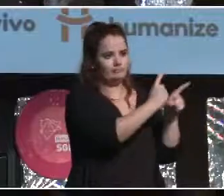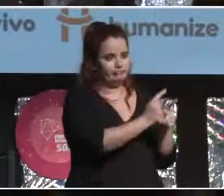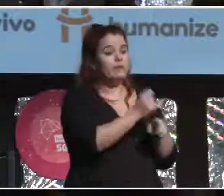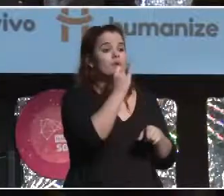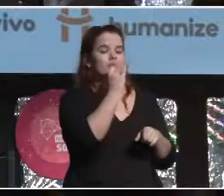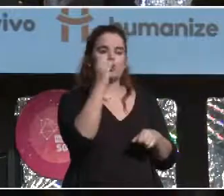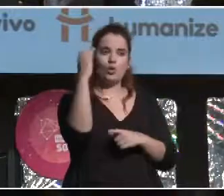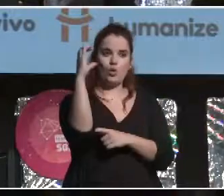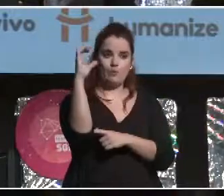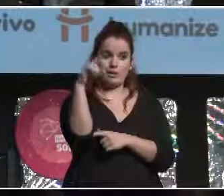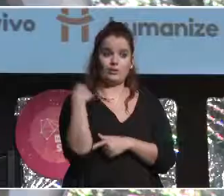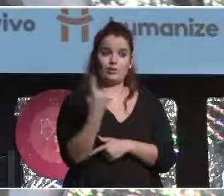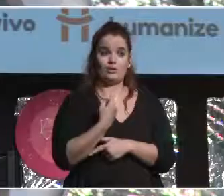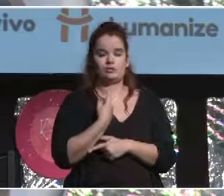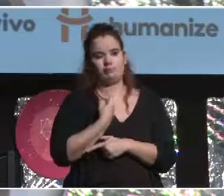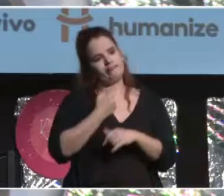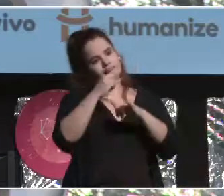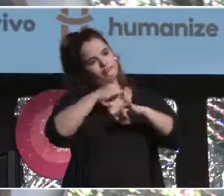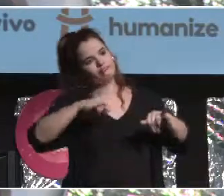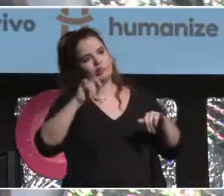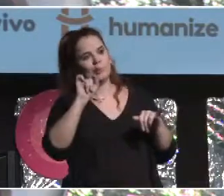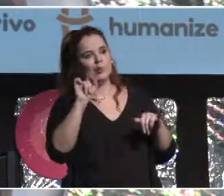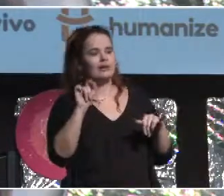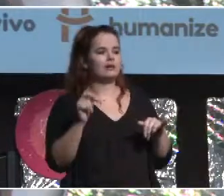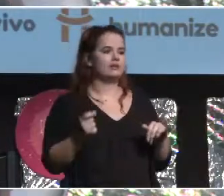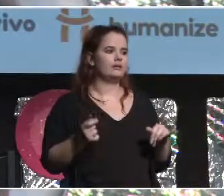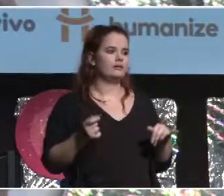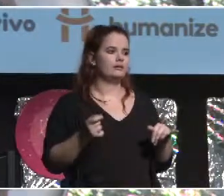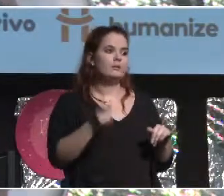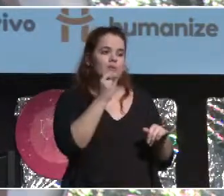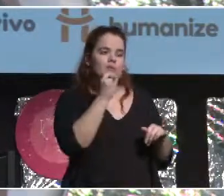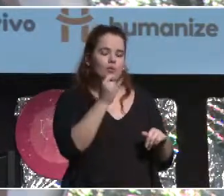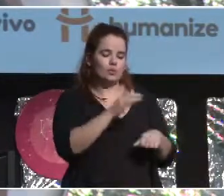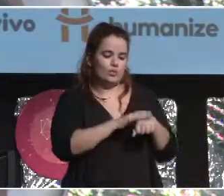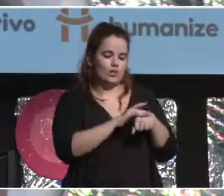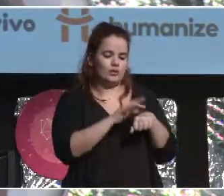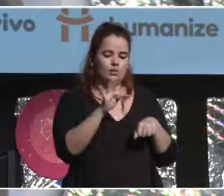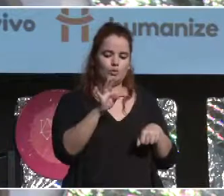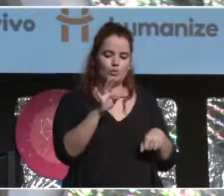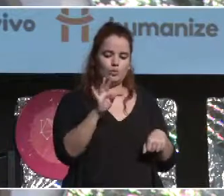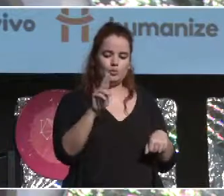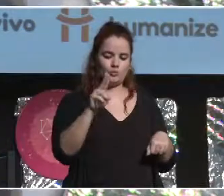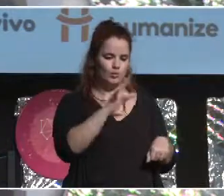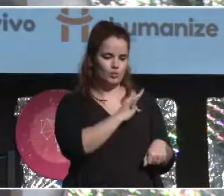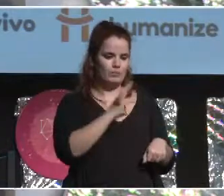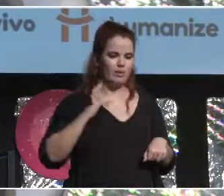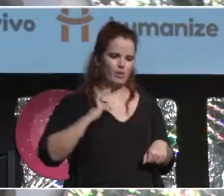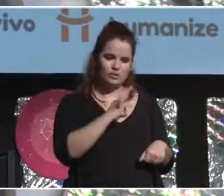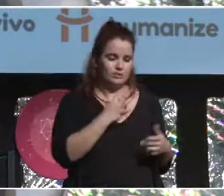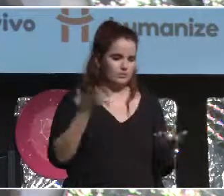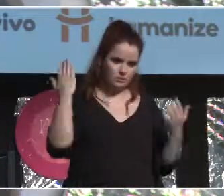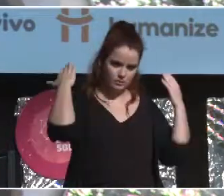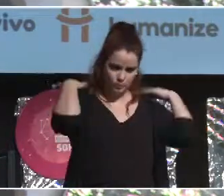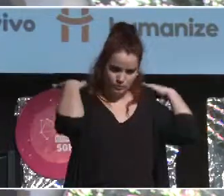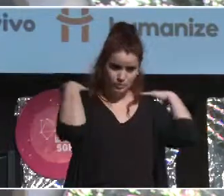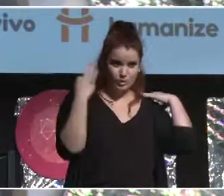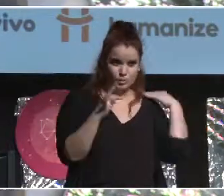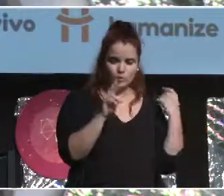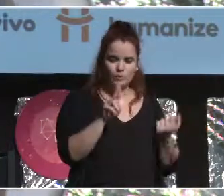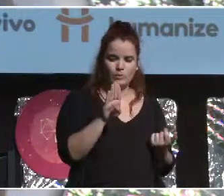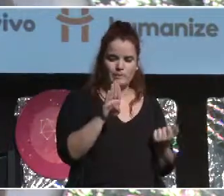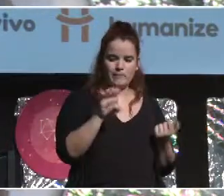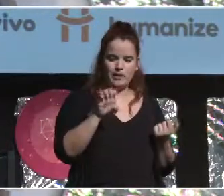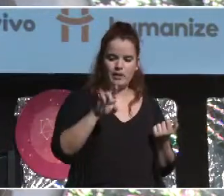decimos que ya tenemos erradicada la tuberculosis, pero la tuberculosis en los casos